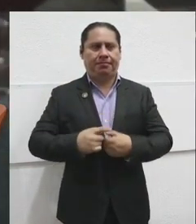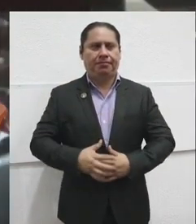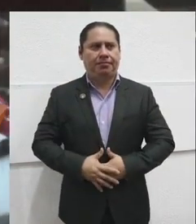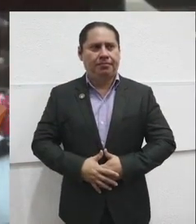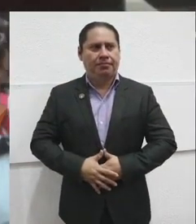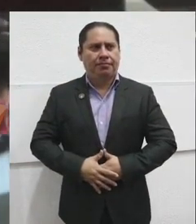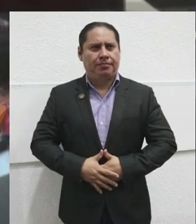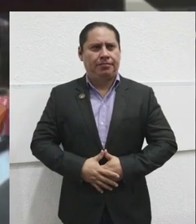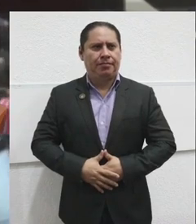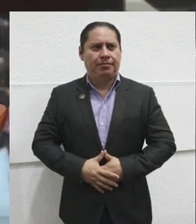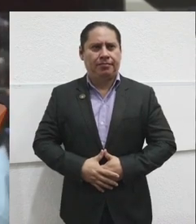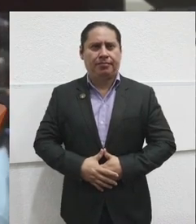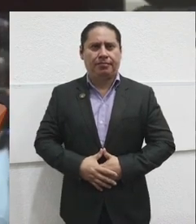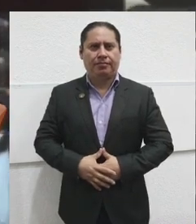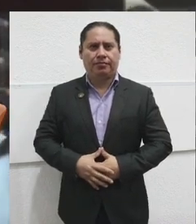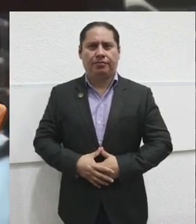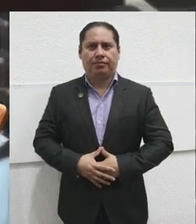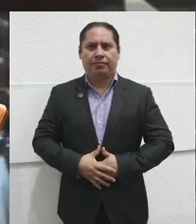asistencia.